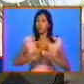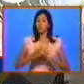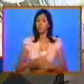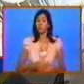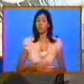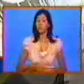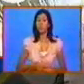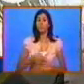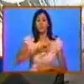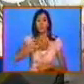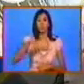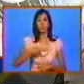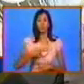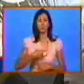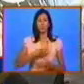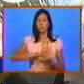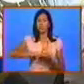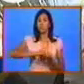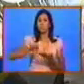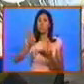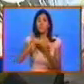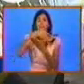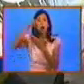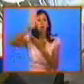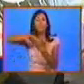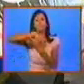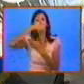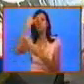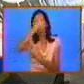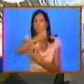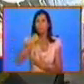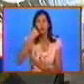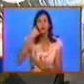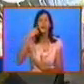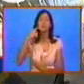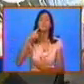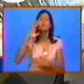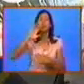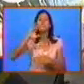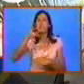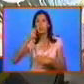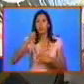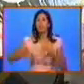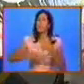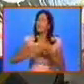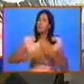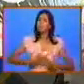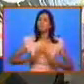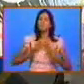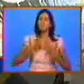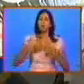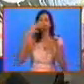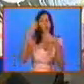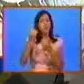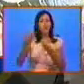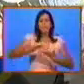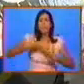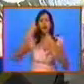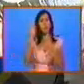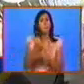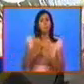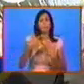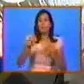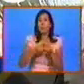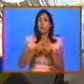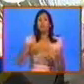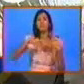nosotros pintamos la imagen de Che, pintamos la imagen de Che porque nos inspiraba y nos inspira aún, ¿no? Confianza en nosotros mismos